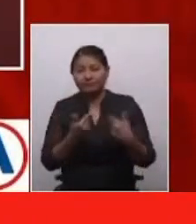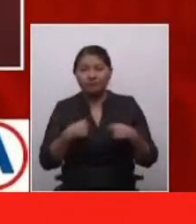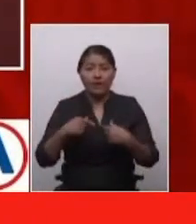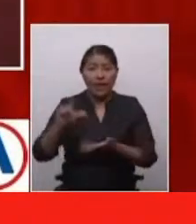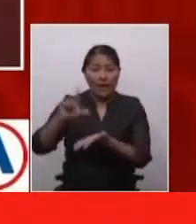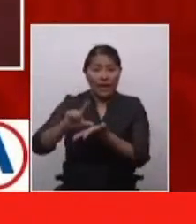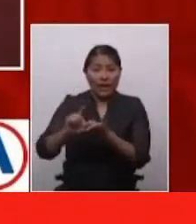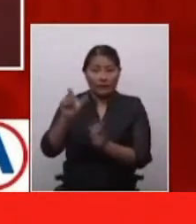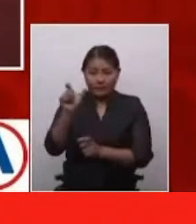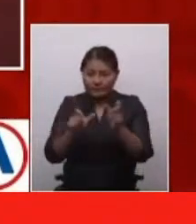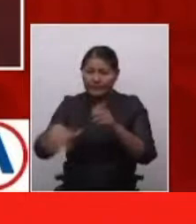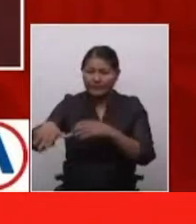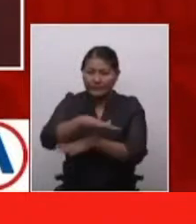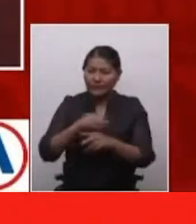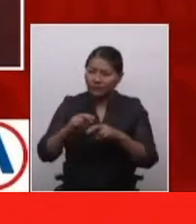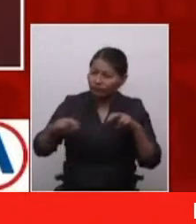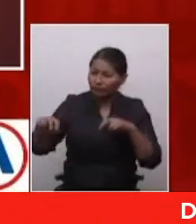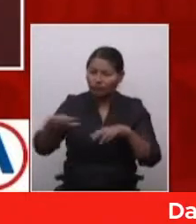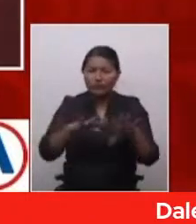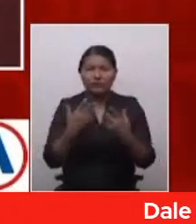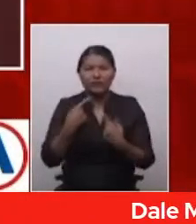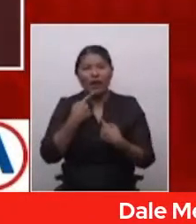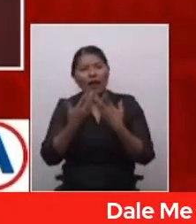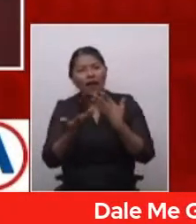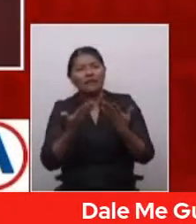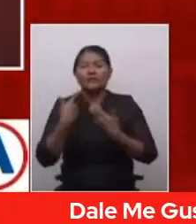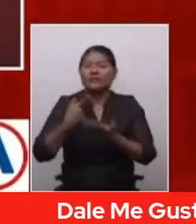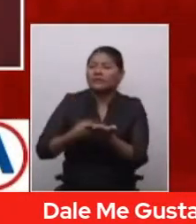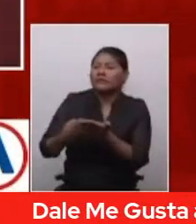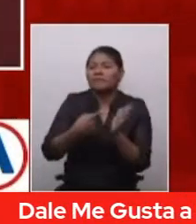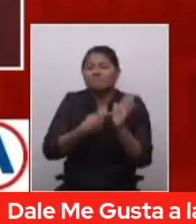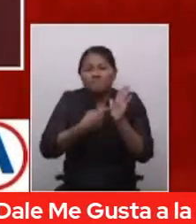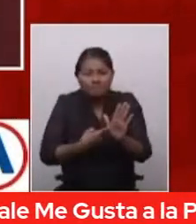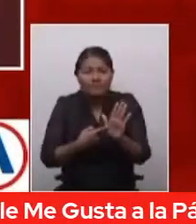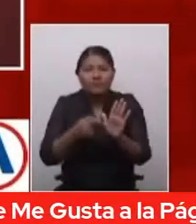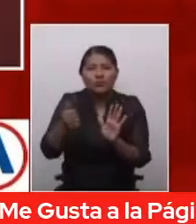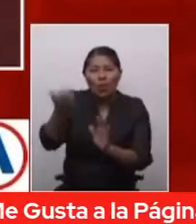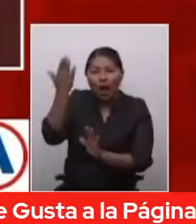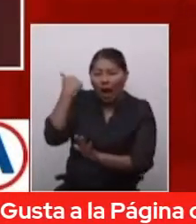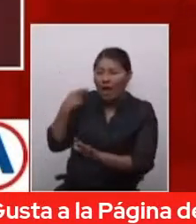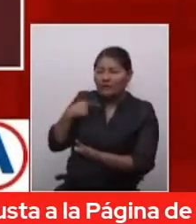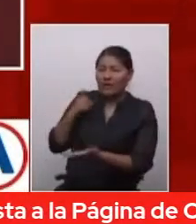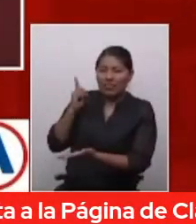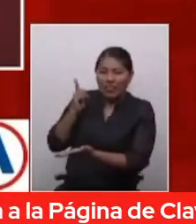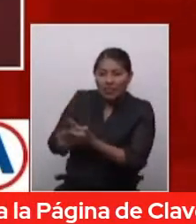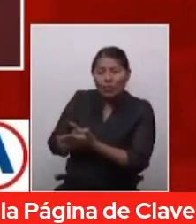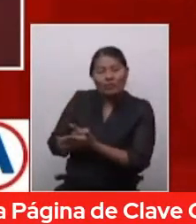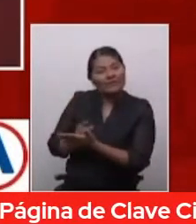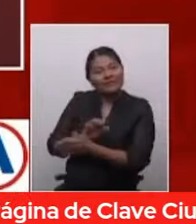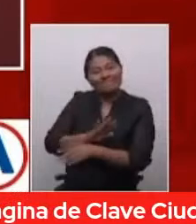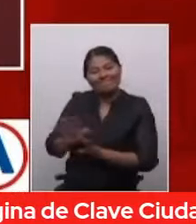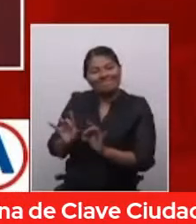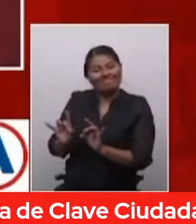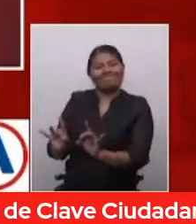quieren escuchar propuestas, no sobre hechos y actos abominables, monstruosos. Y es por ello, Carlos, que